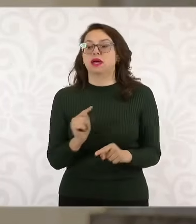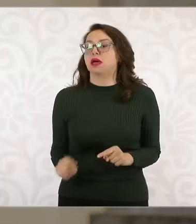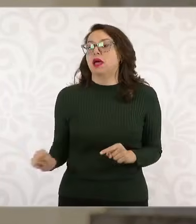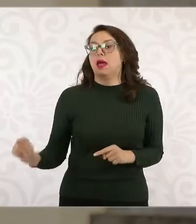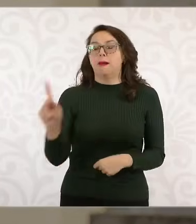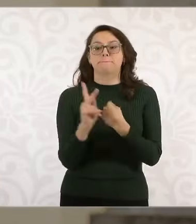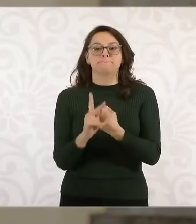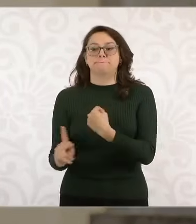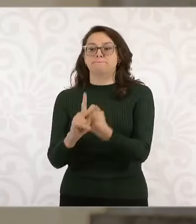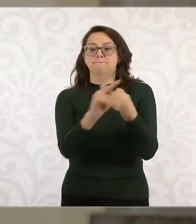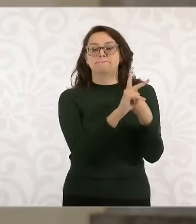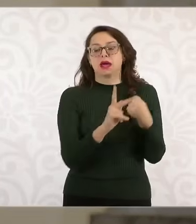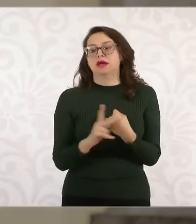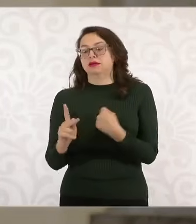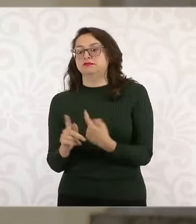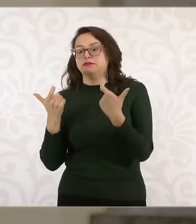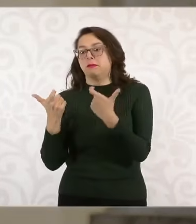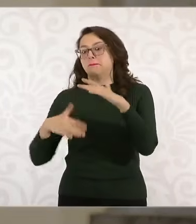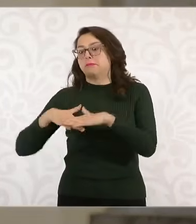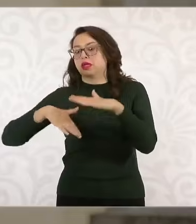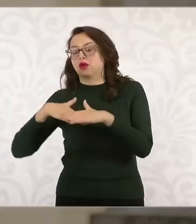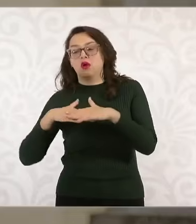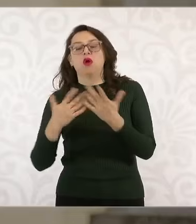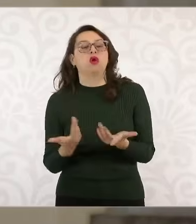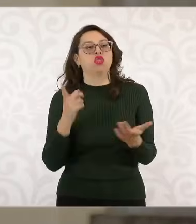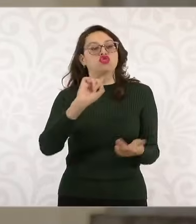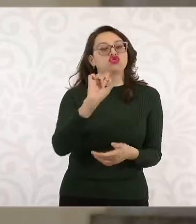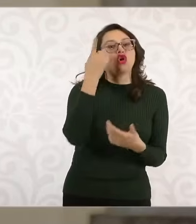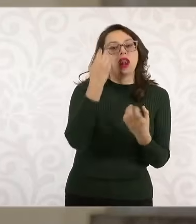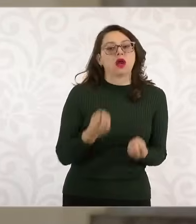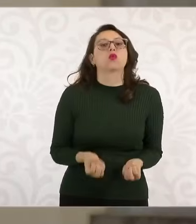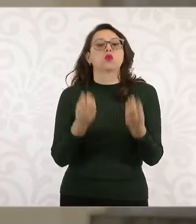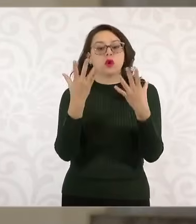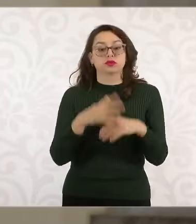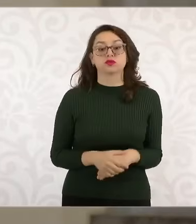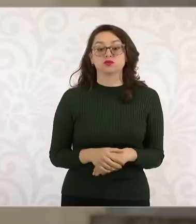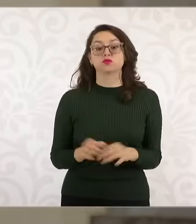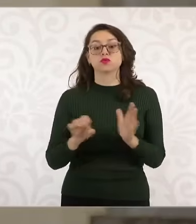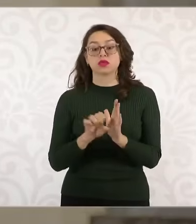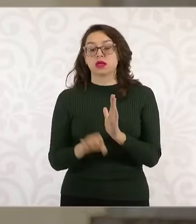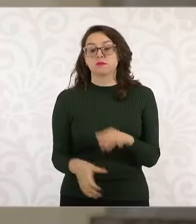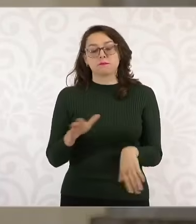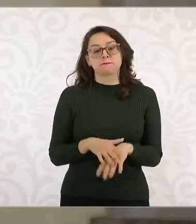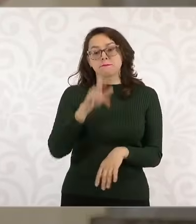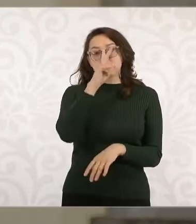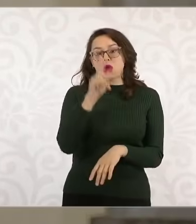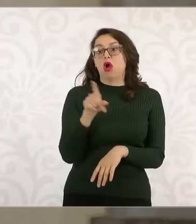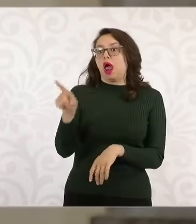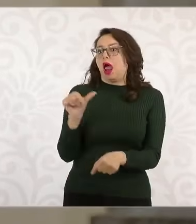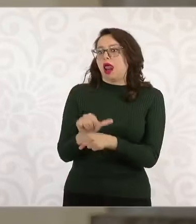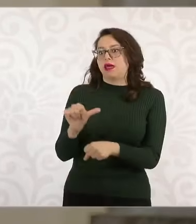justamente sus salarios mínimos. El caso creemos más destacable es Argentina, sobre todo por la